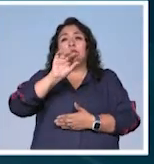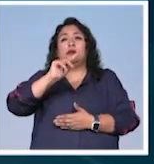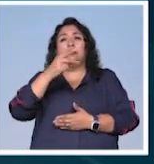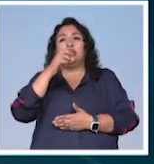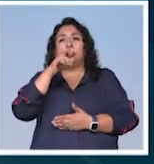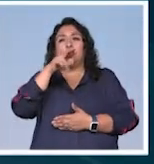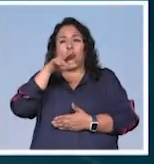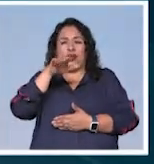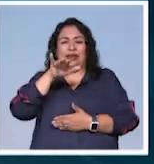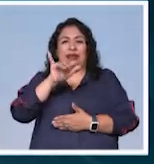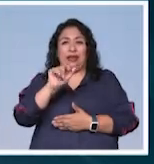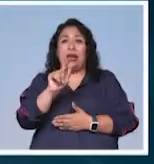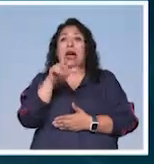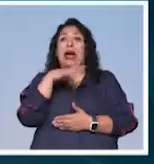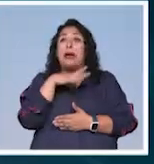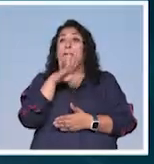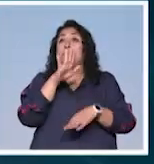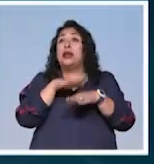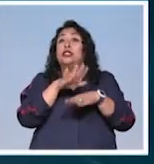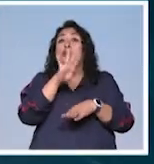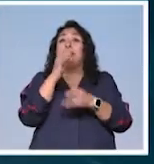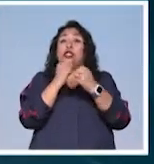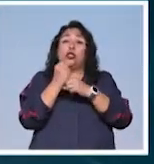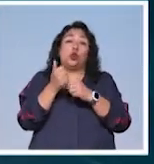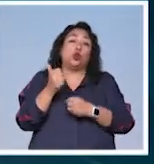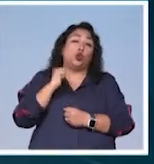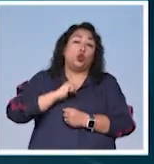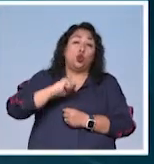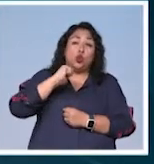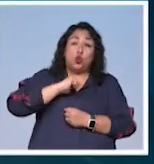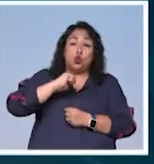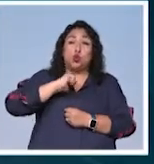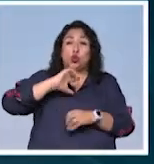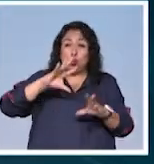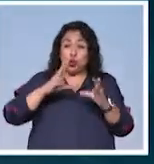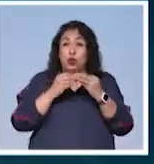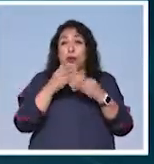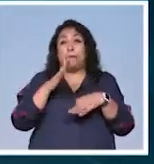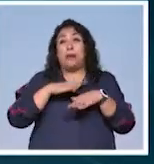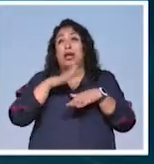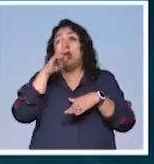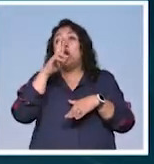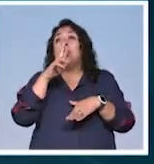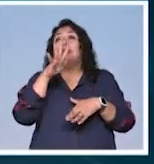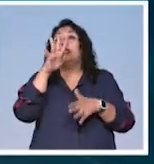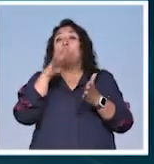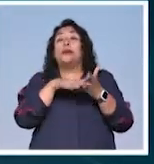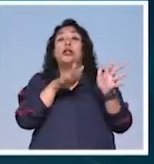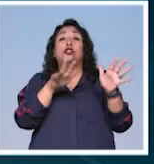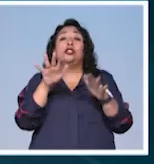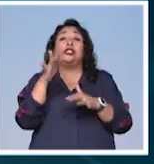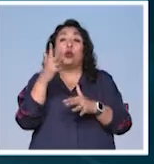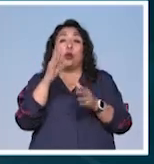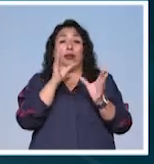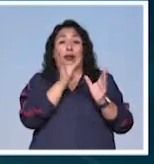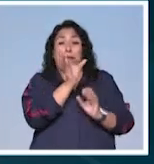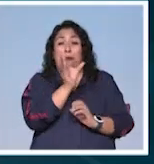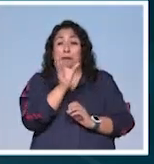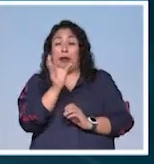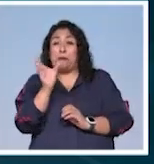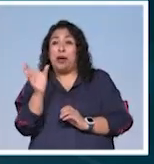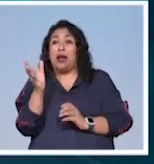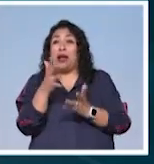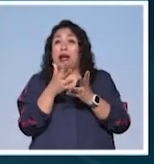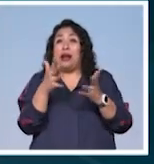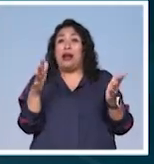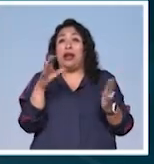Magazine, este libro de más de 900 años de edad es parte de una obra mayor de 5.850 volúmenes, el